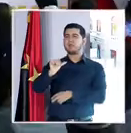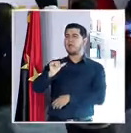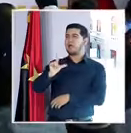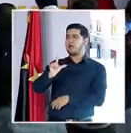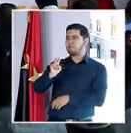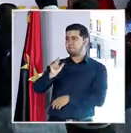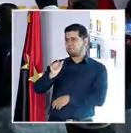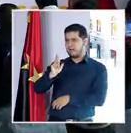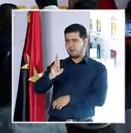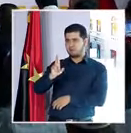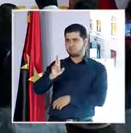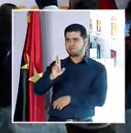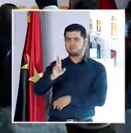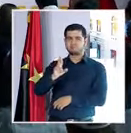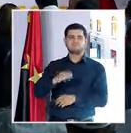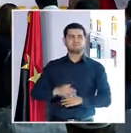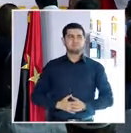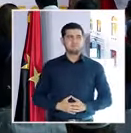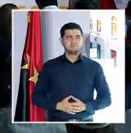Romero.